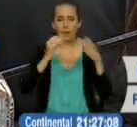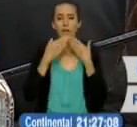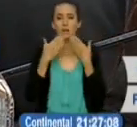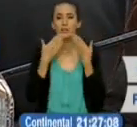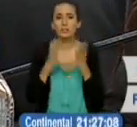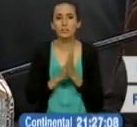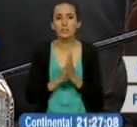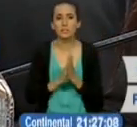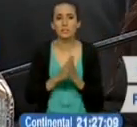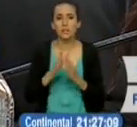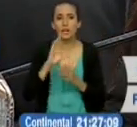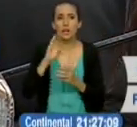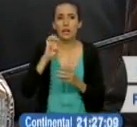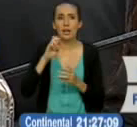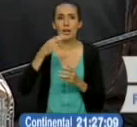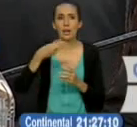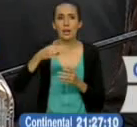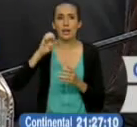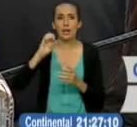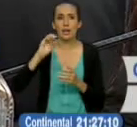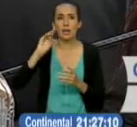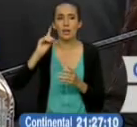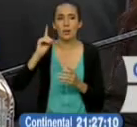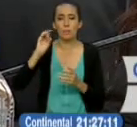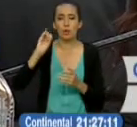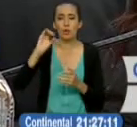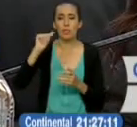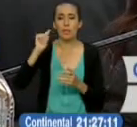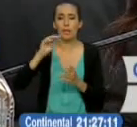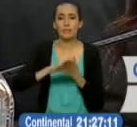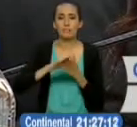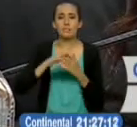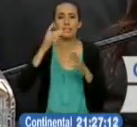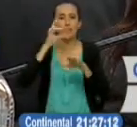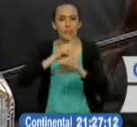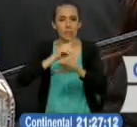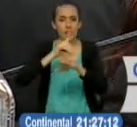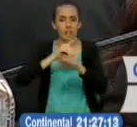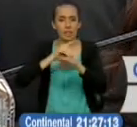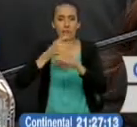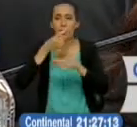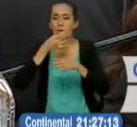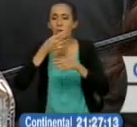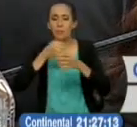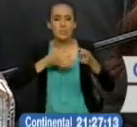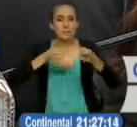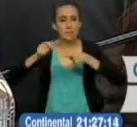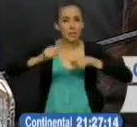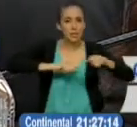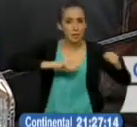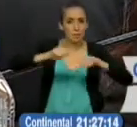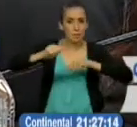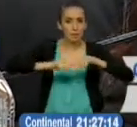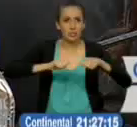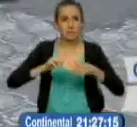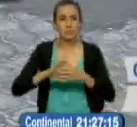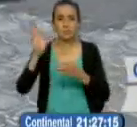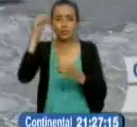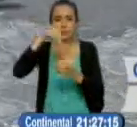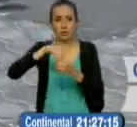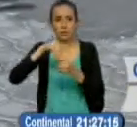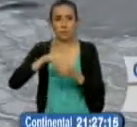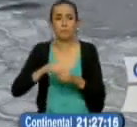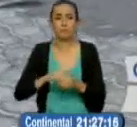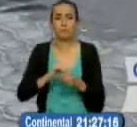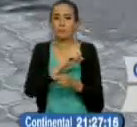es Hemodiálisis Sociemot, quienes se encargaban de la administración y el manejo de los fondos. En